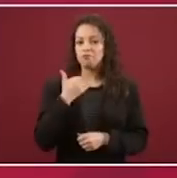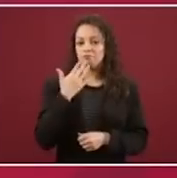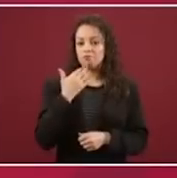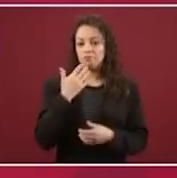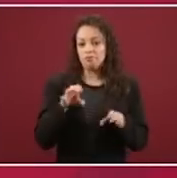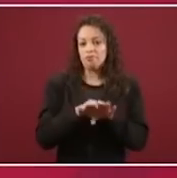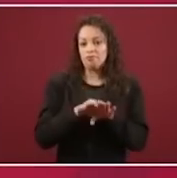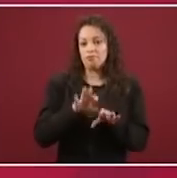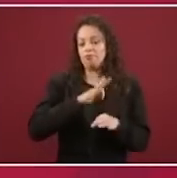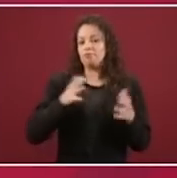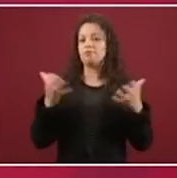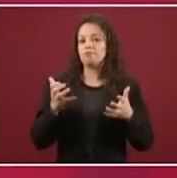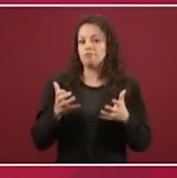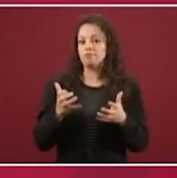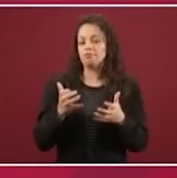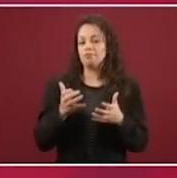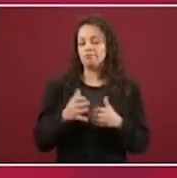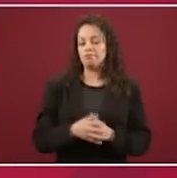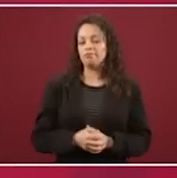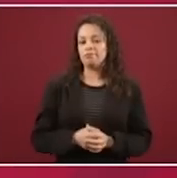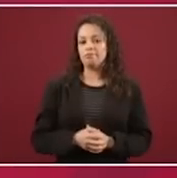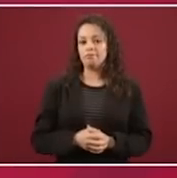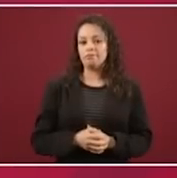no teníamos posibilidad de